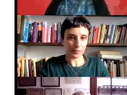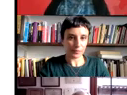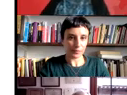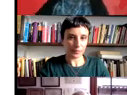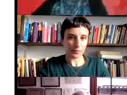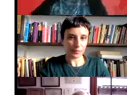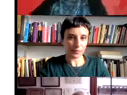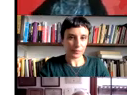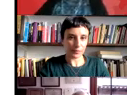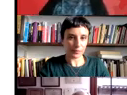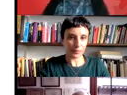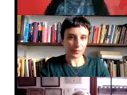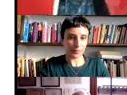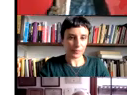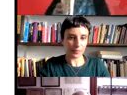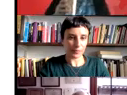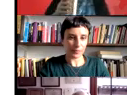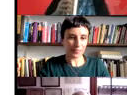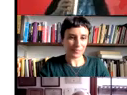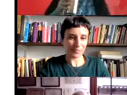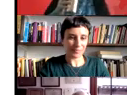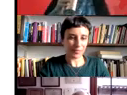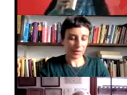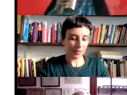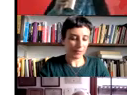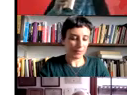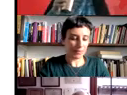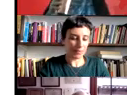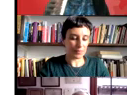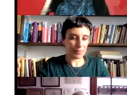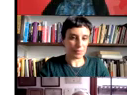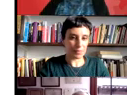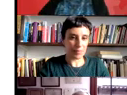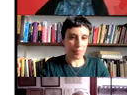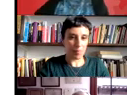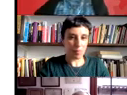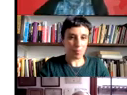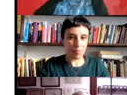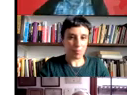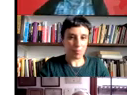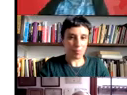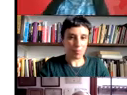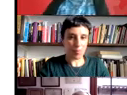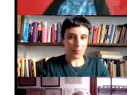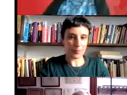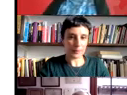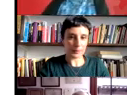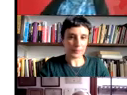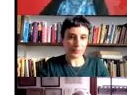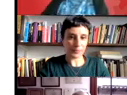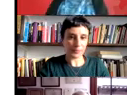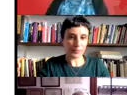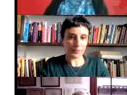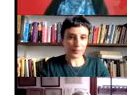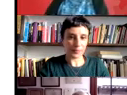es FUSA para los que no conocen, y después entraremos más directo con el proyecto. FUSA es una asociación